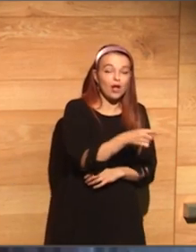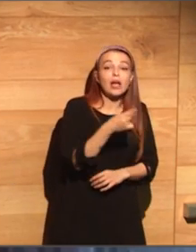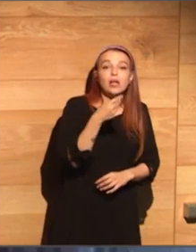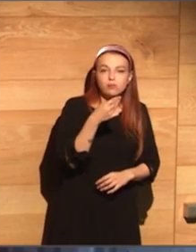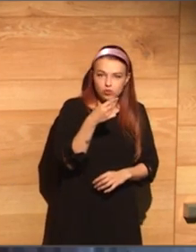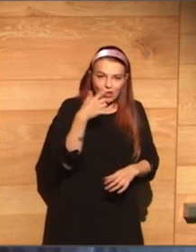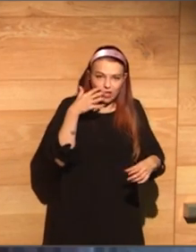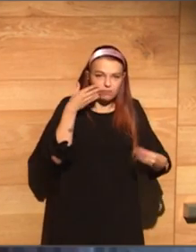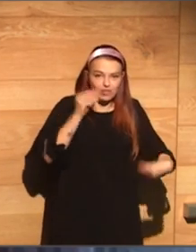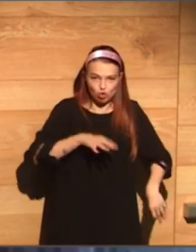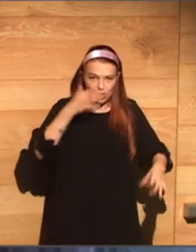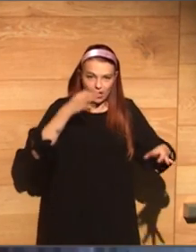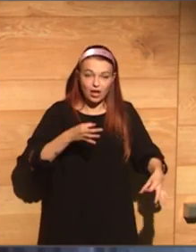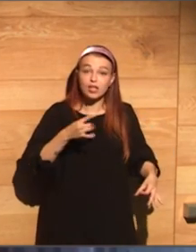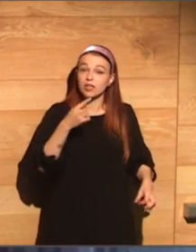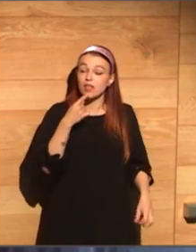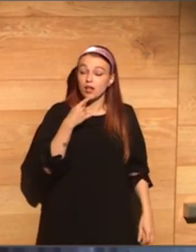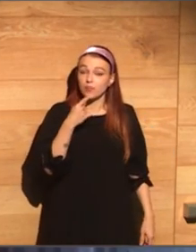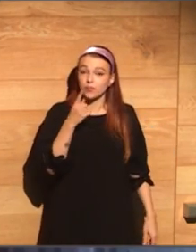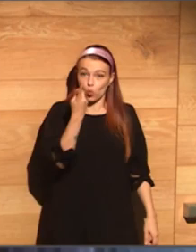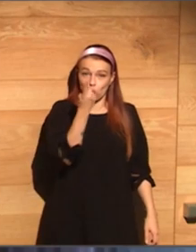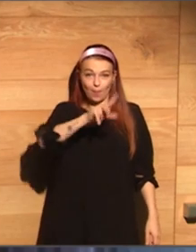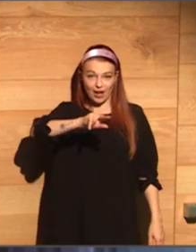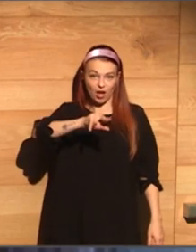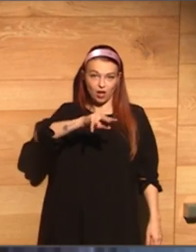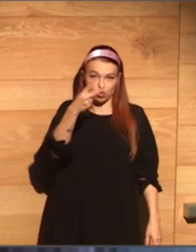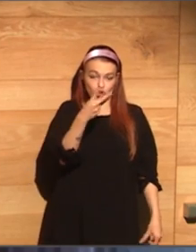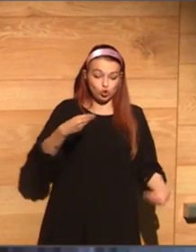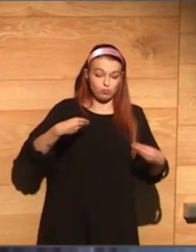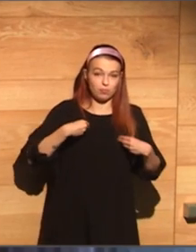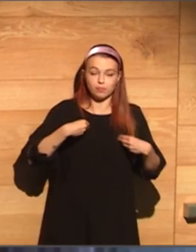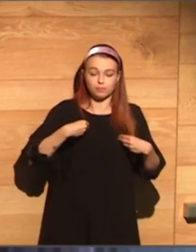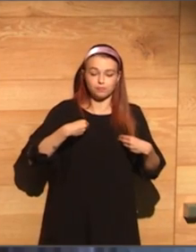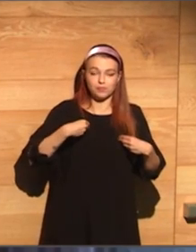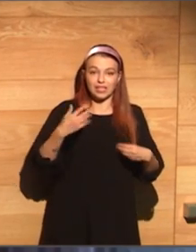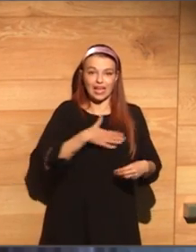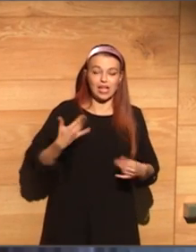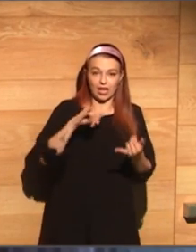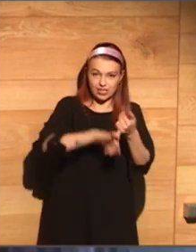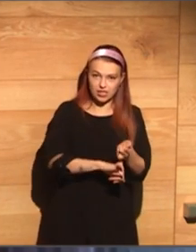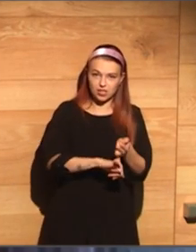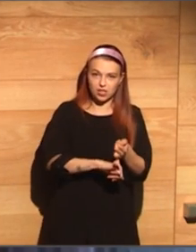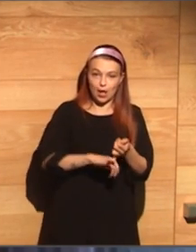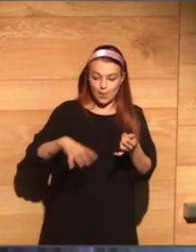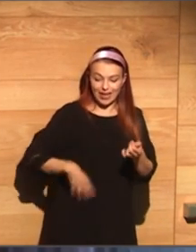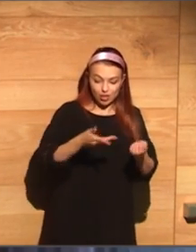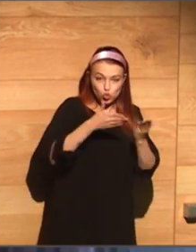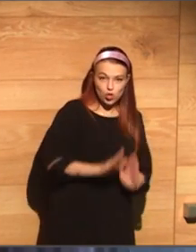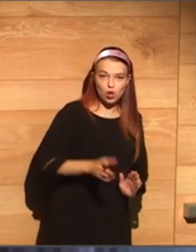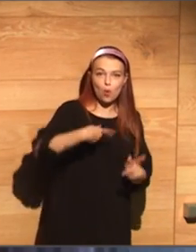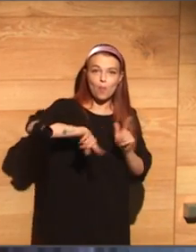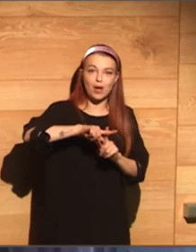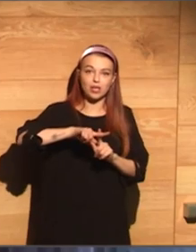basada en hechos reales, había una pareja que quería casarse, el hijo del marqués y una señora